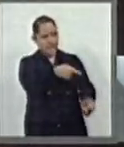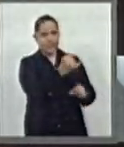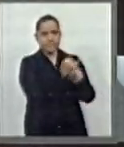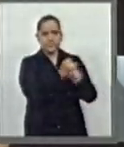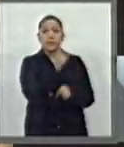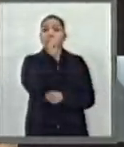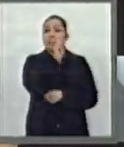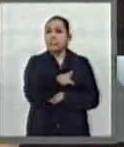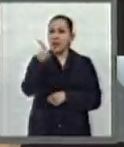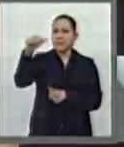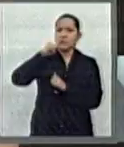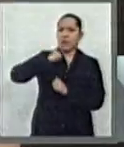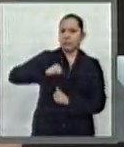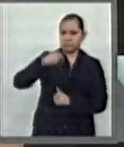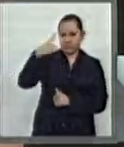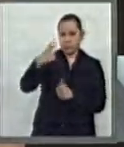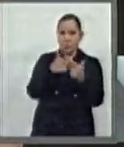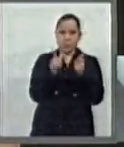López Obrador.